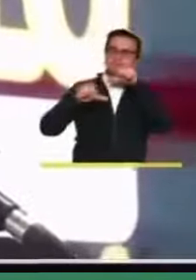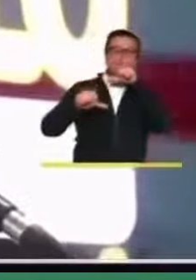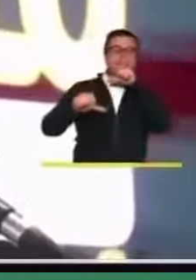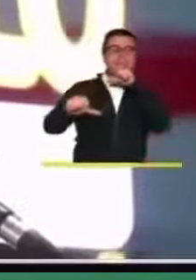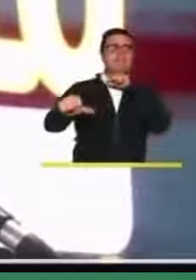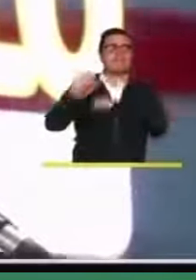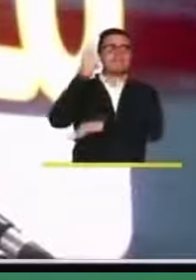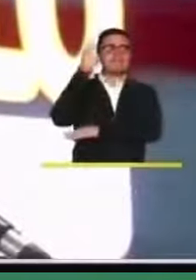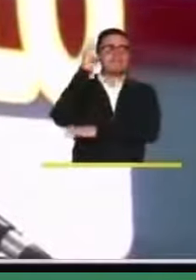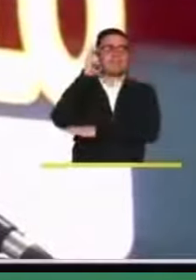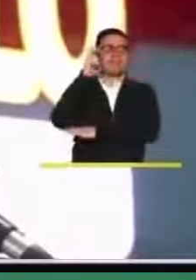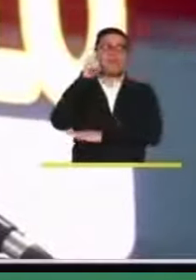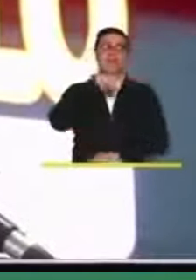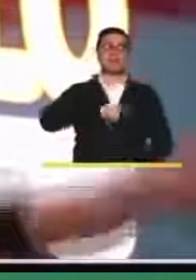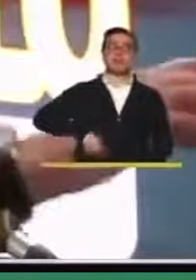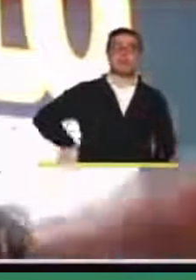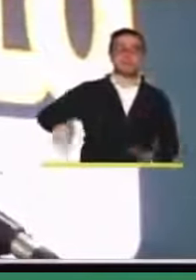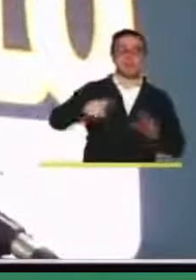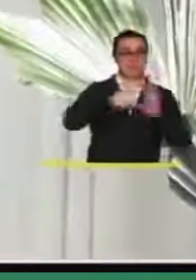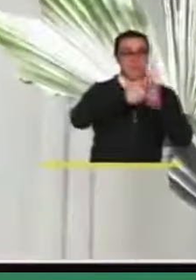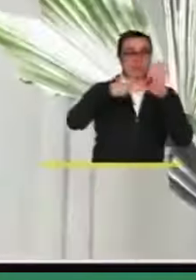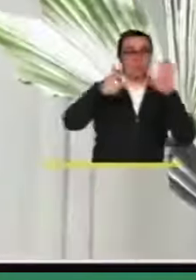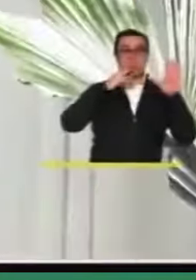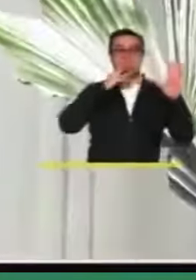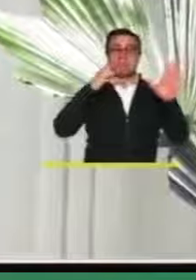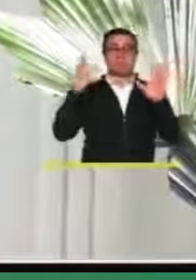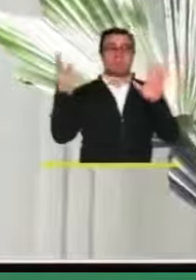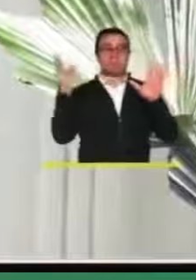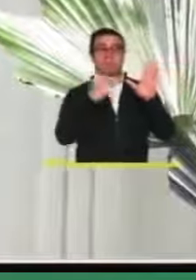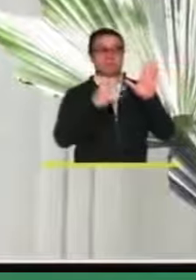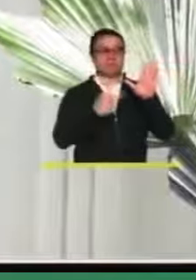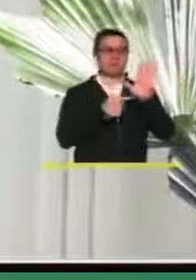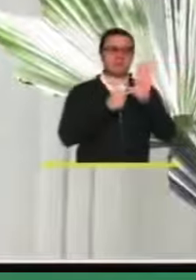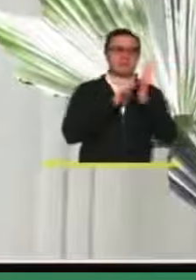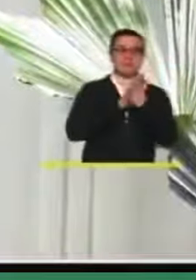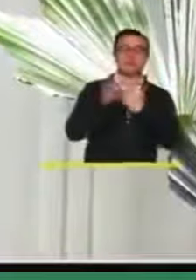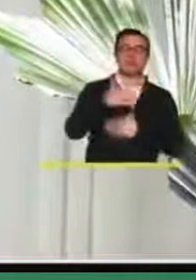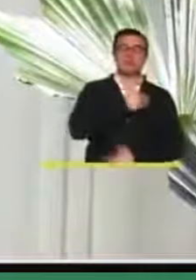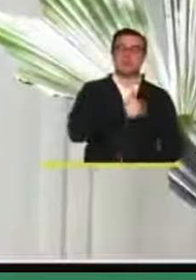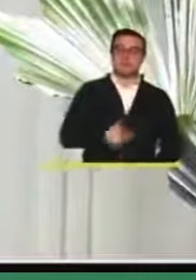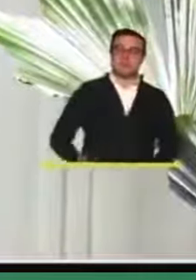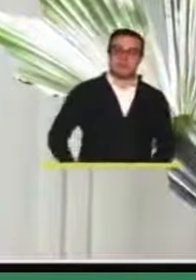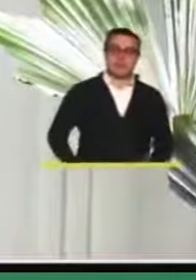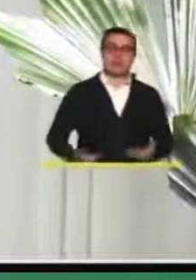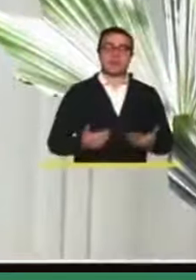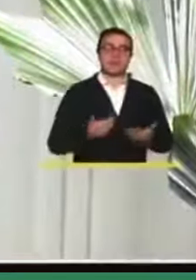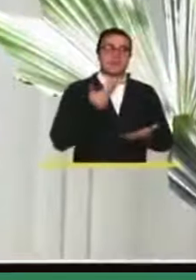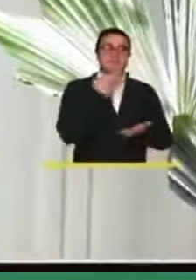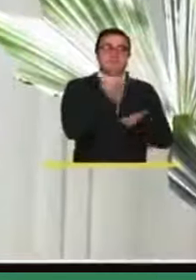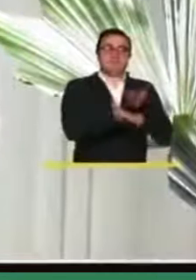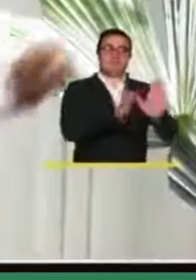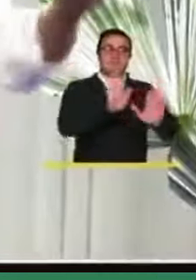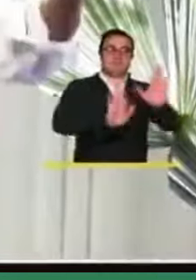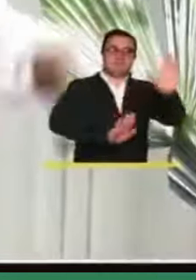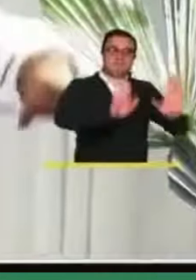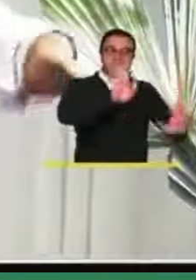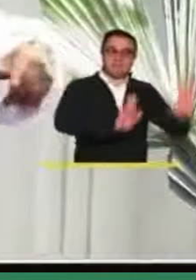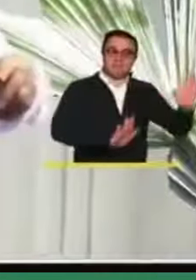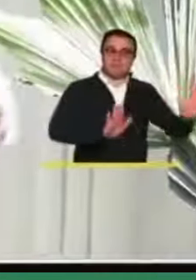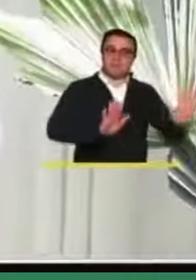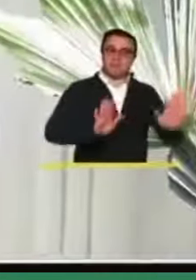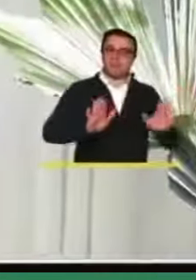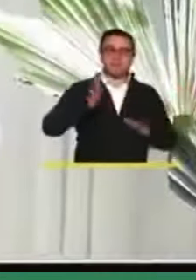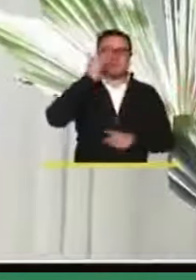fiscalía desobedeciendo la orden constitucional que dice que el presidente presenta una terna. ¿Por qué no está aquí